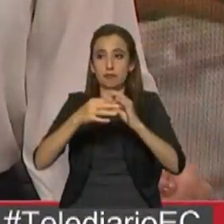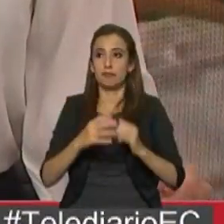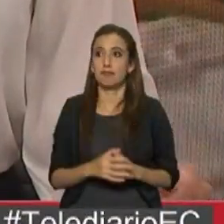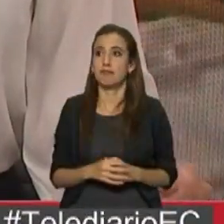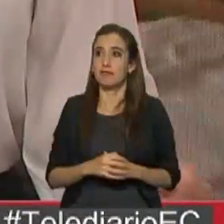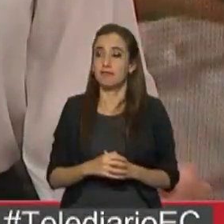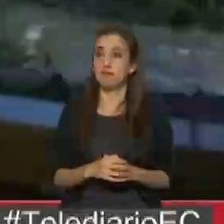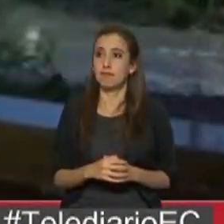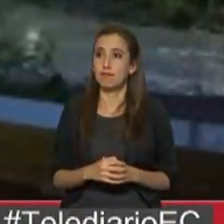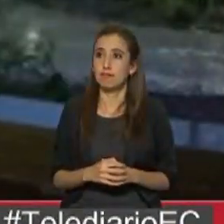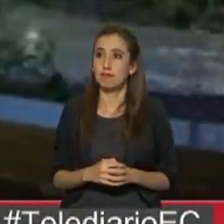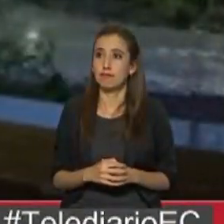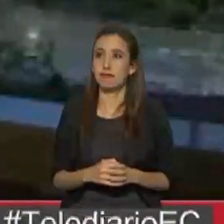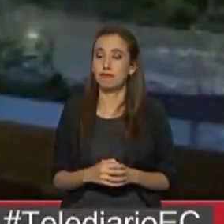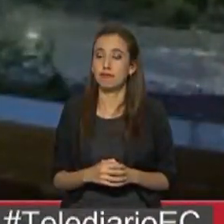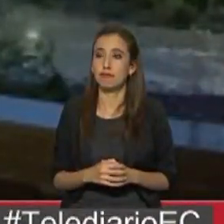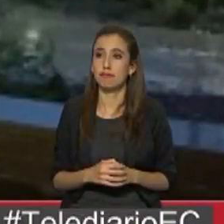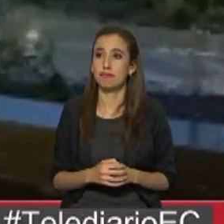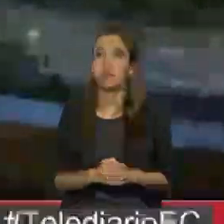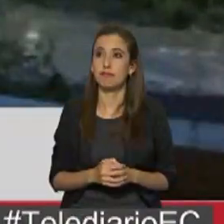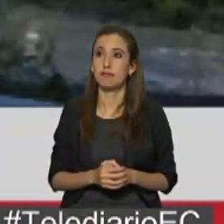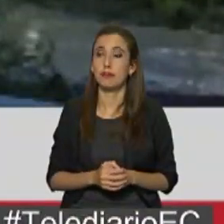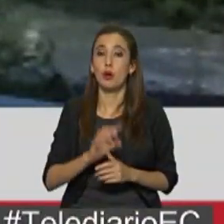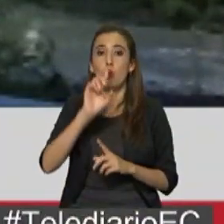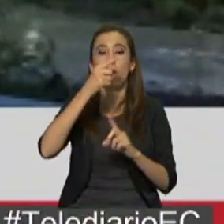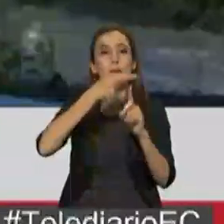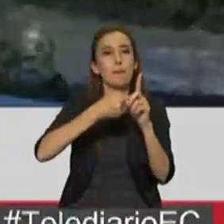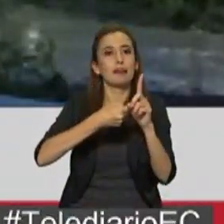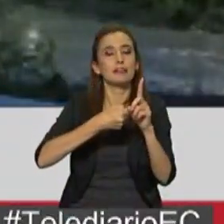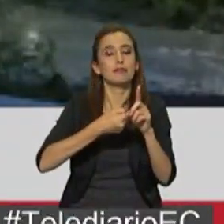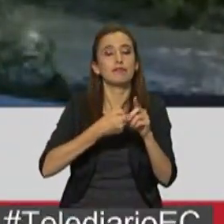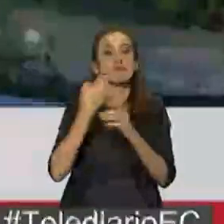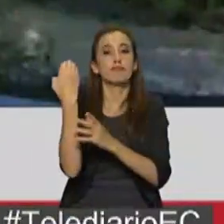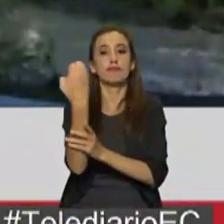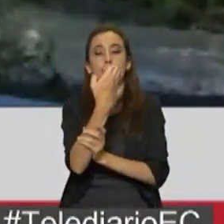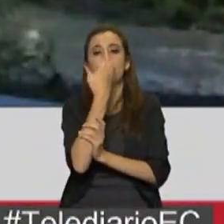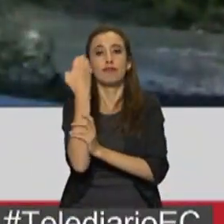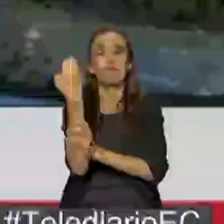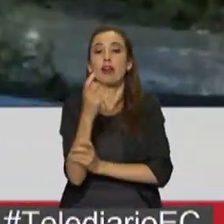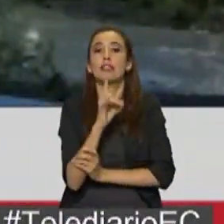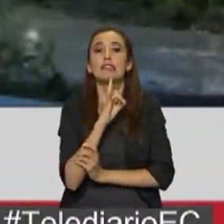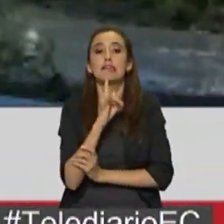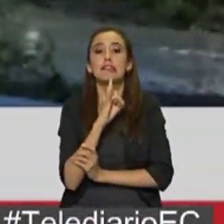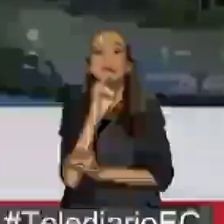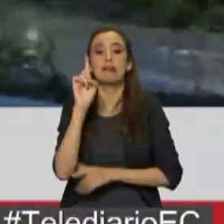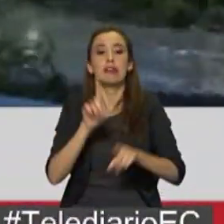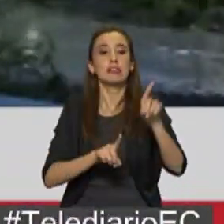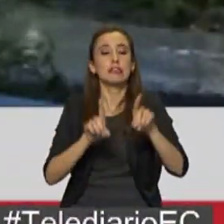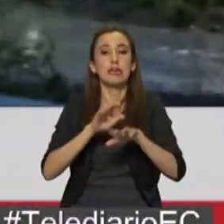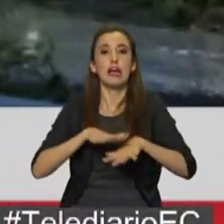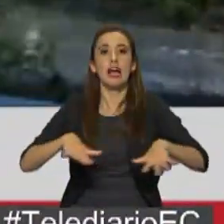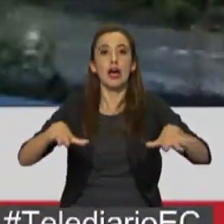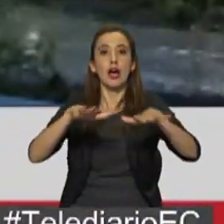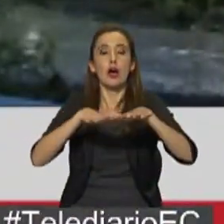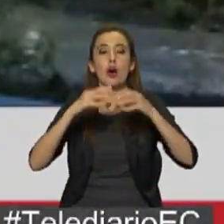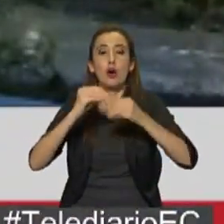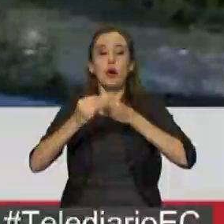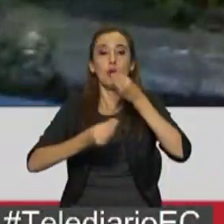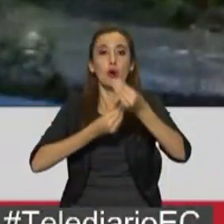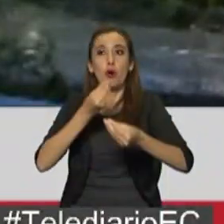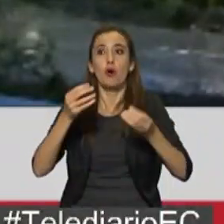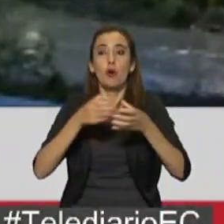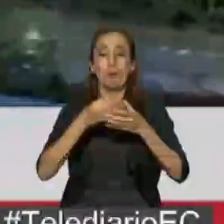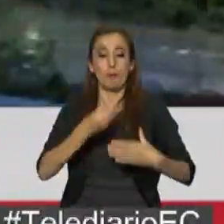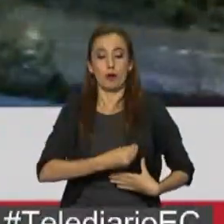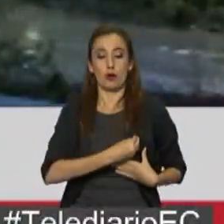américa se cumple un mes de la declaratoria de emergencia nacional en eeuu mientras el número de infectados por la cob y